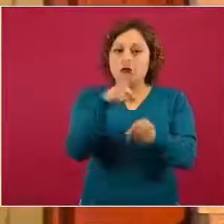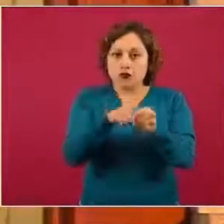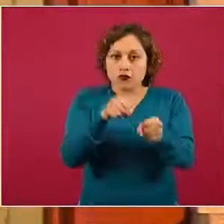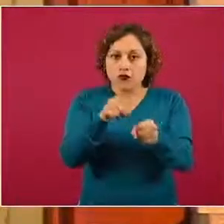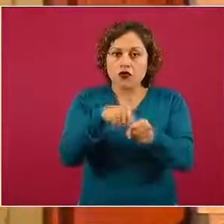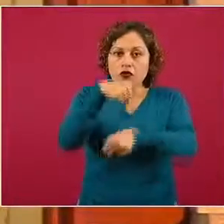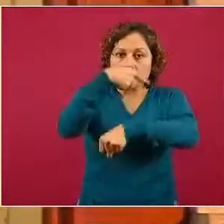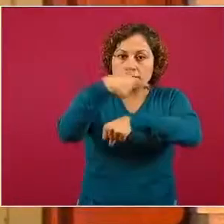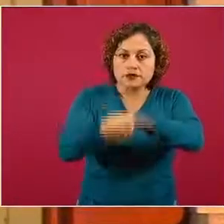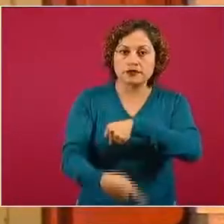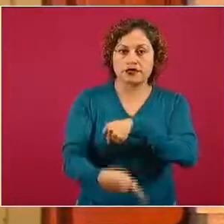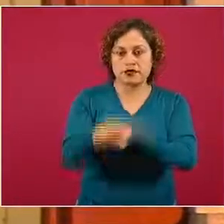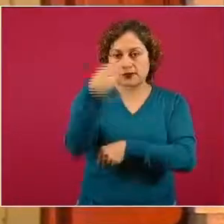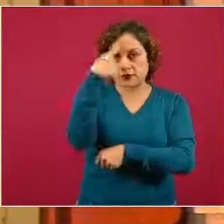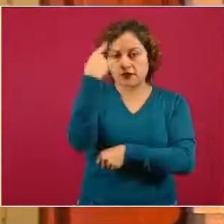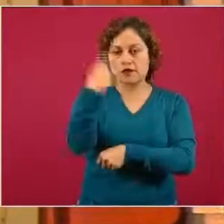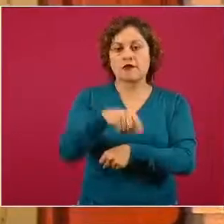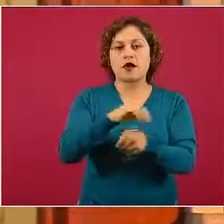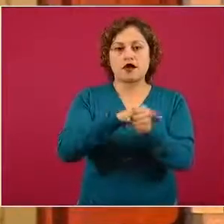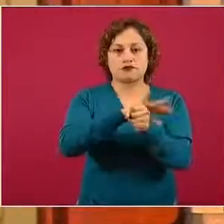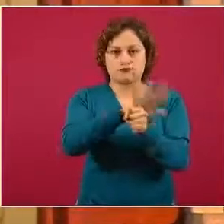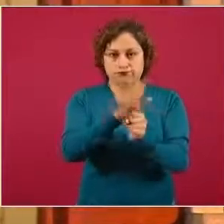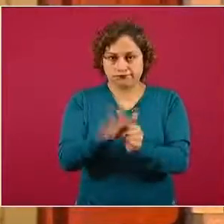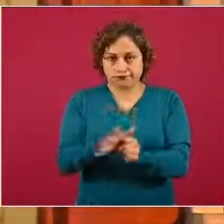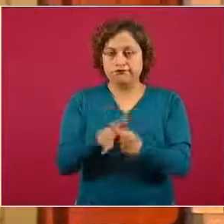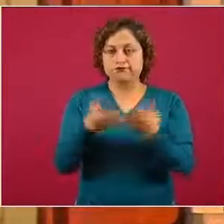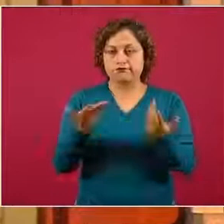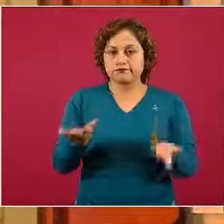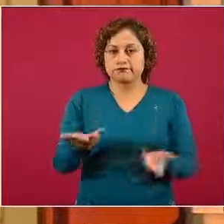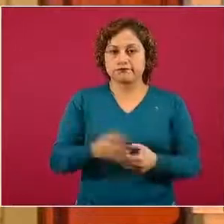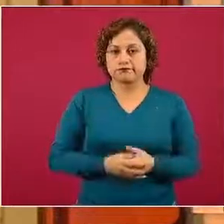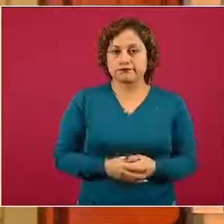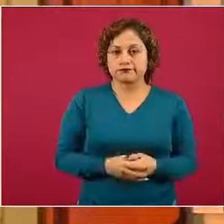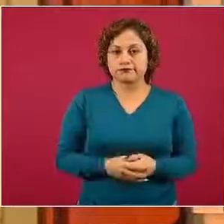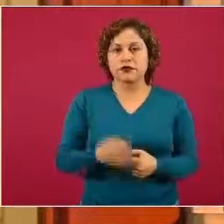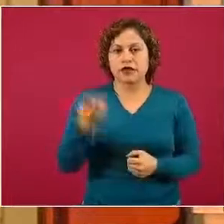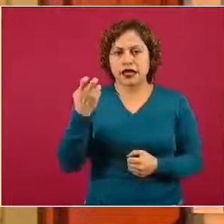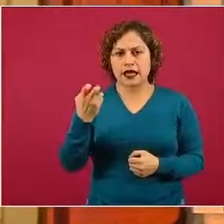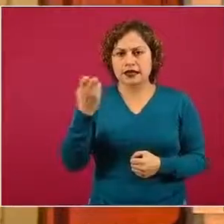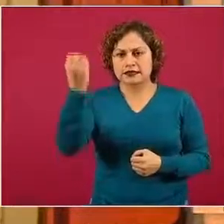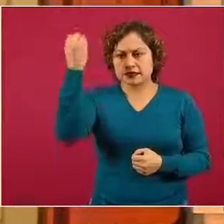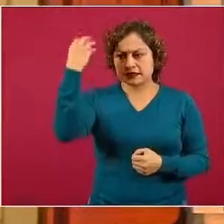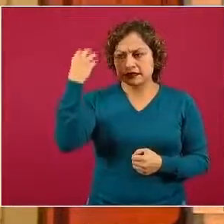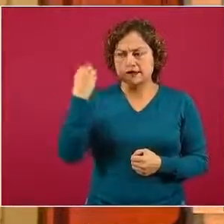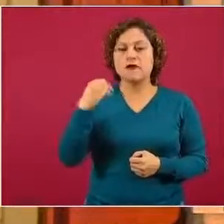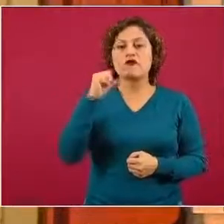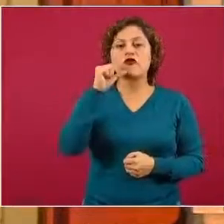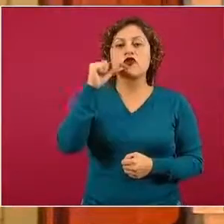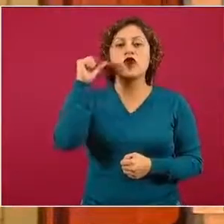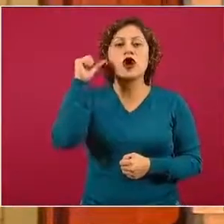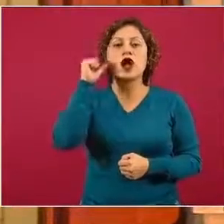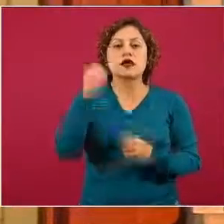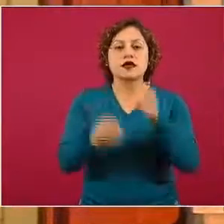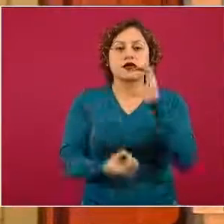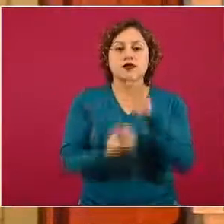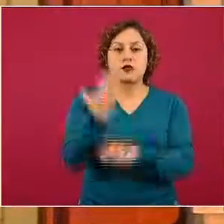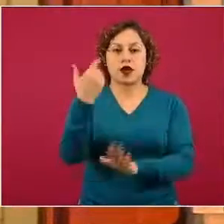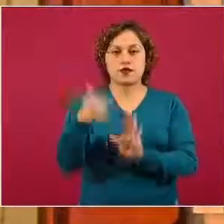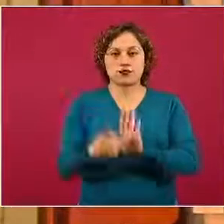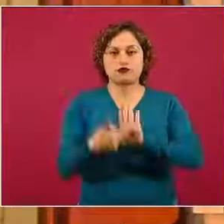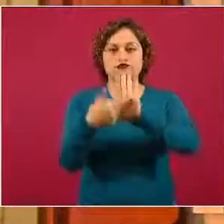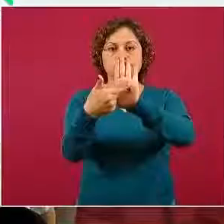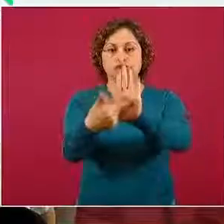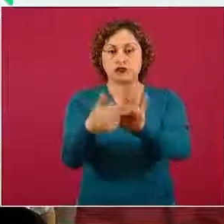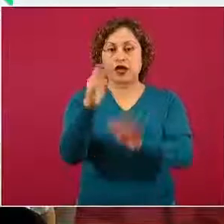para COVID-19 que precisamente se publicó el día de ayer, recordando que